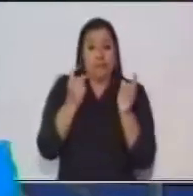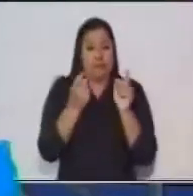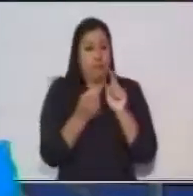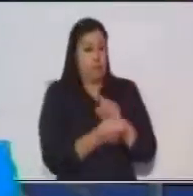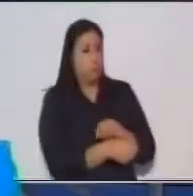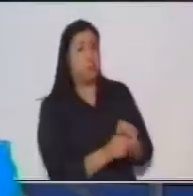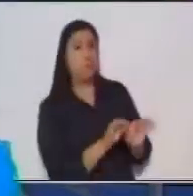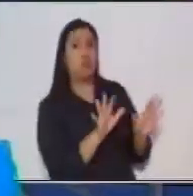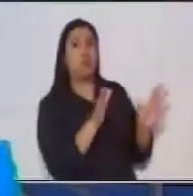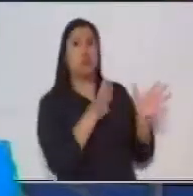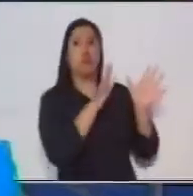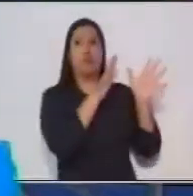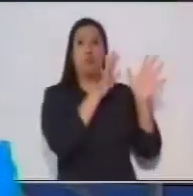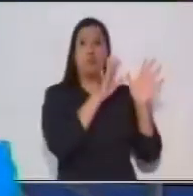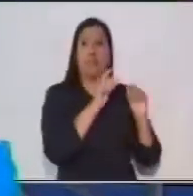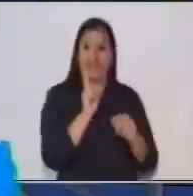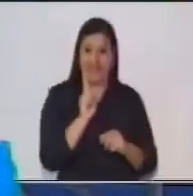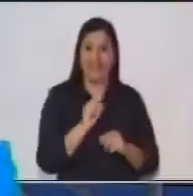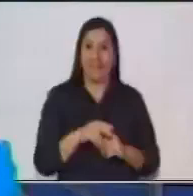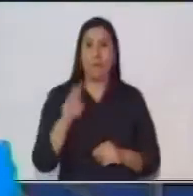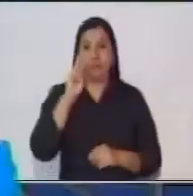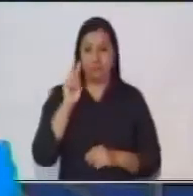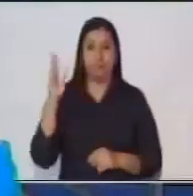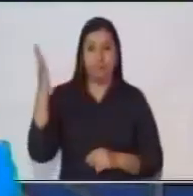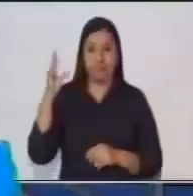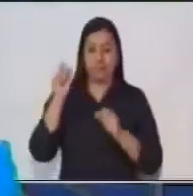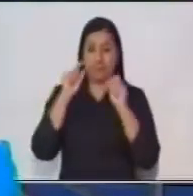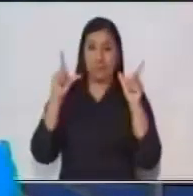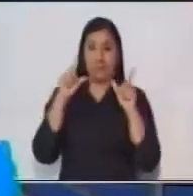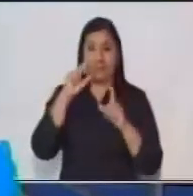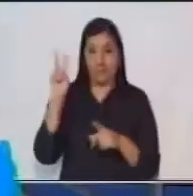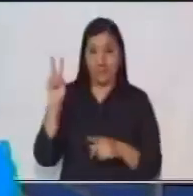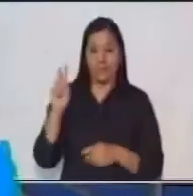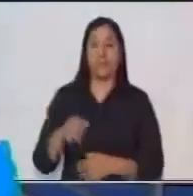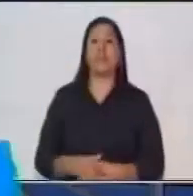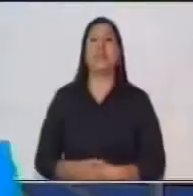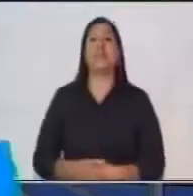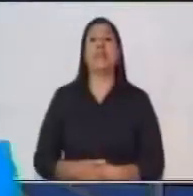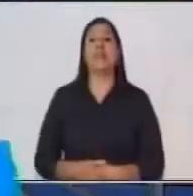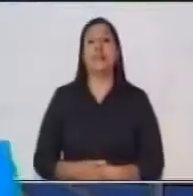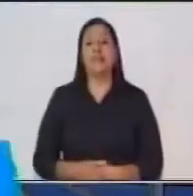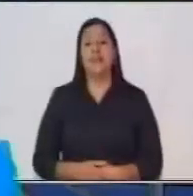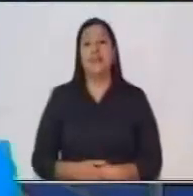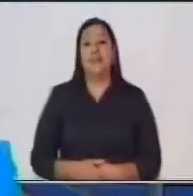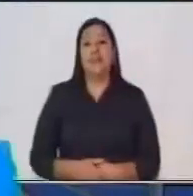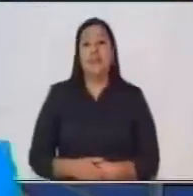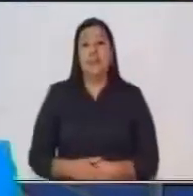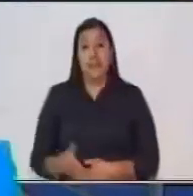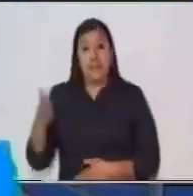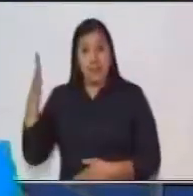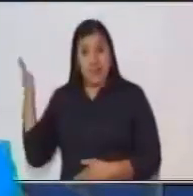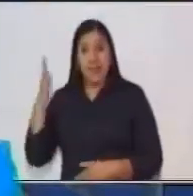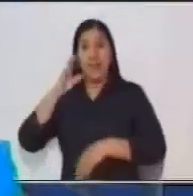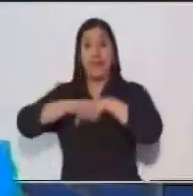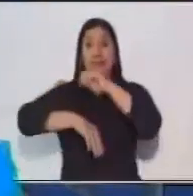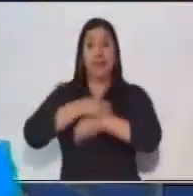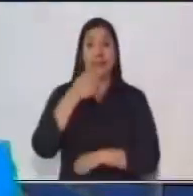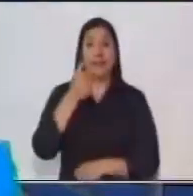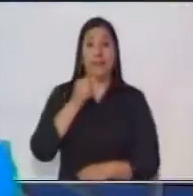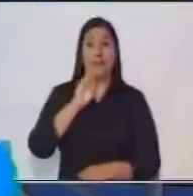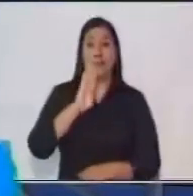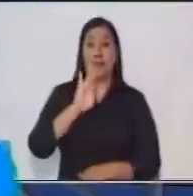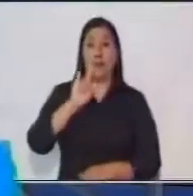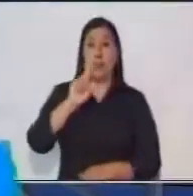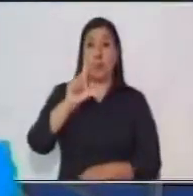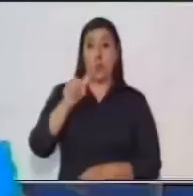y descubramos qué hay acá. En esta fábula o este